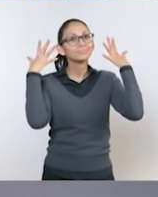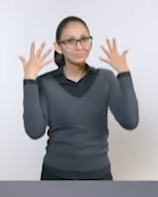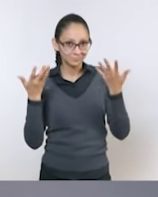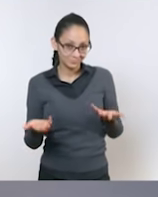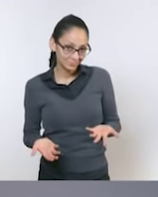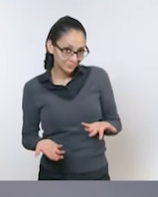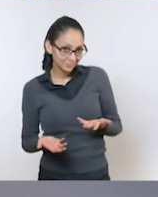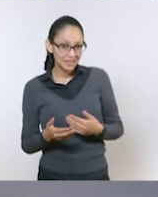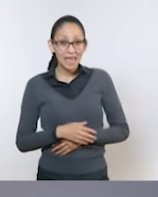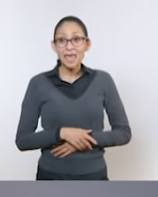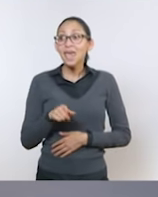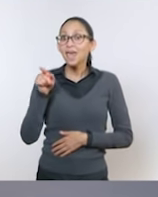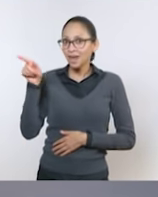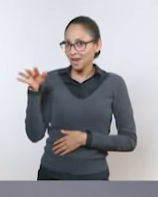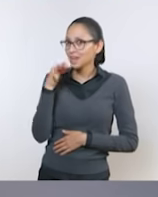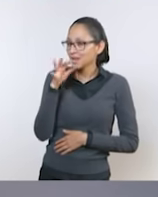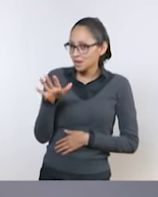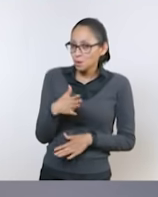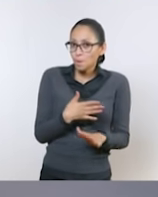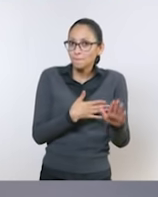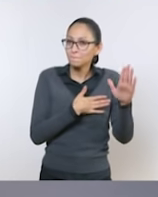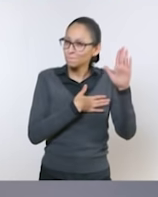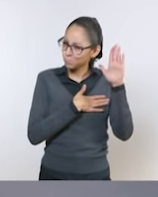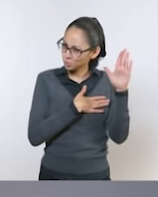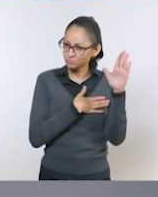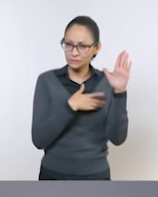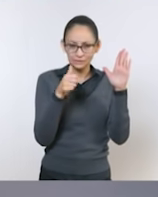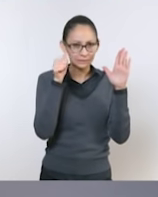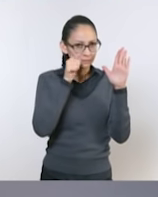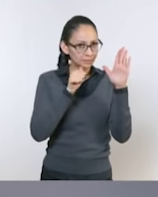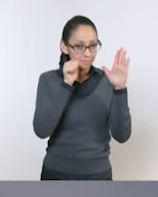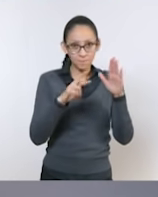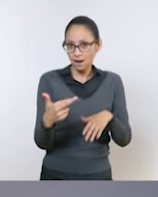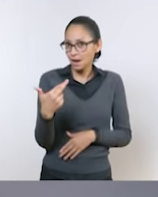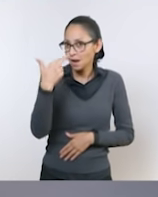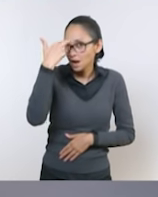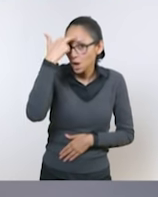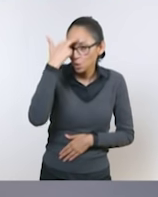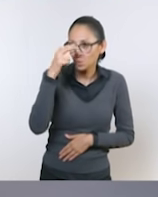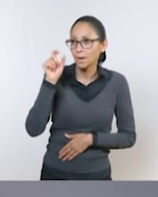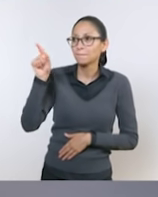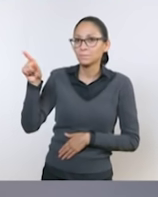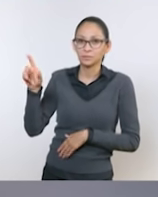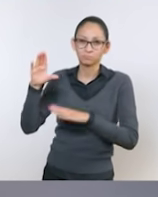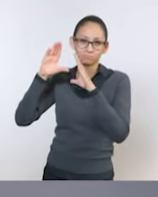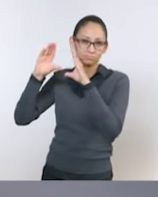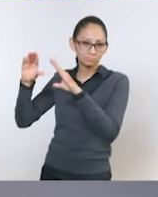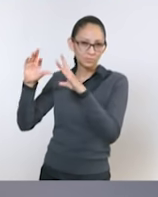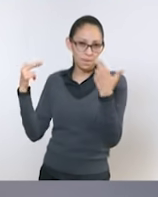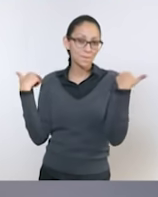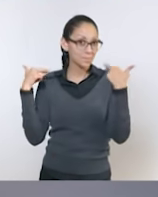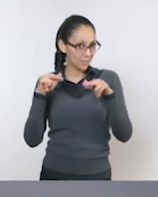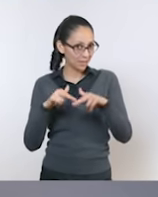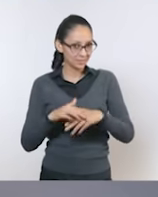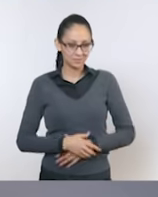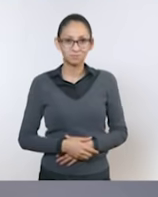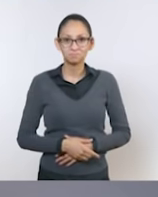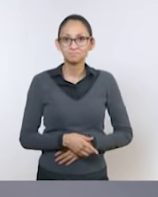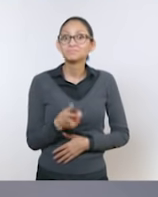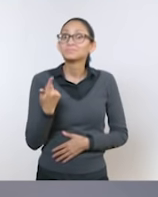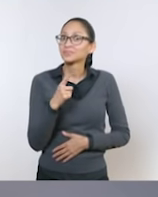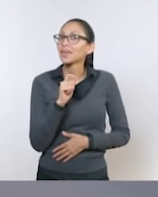aire acaricia su cara. Y prometió tener presente lo aprendido en la